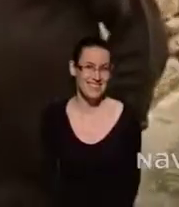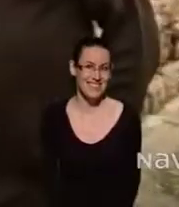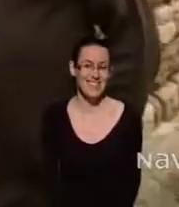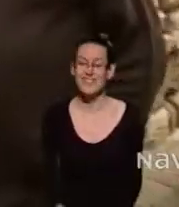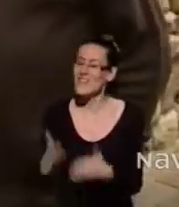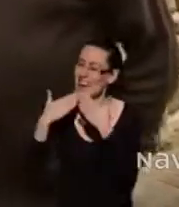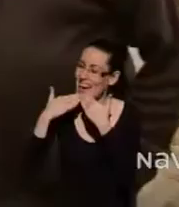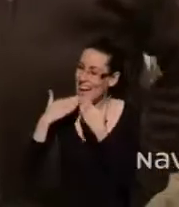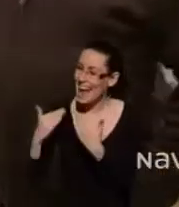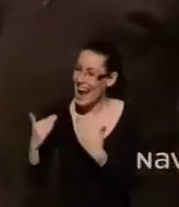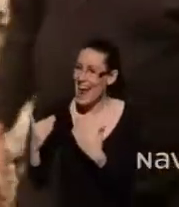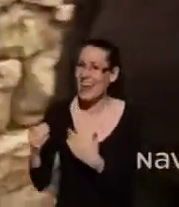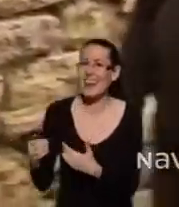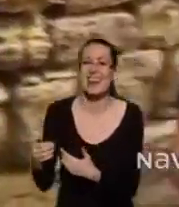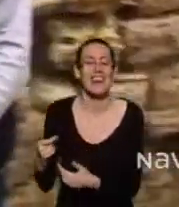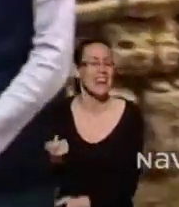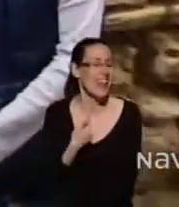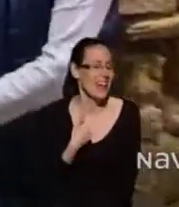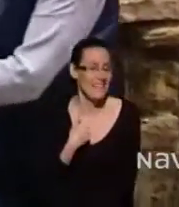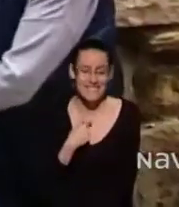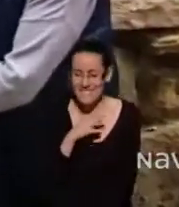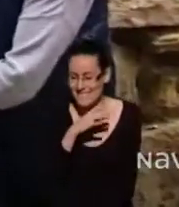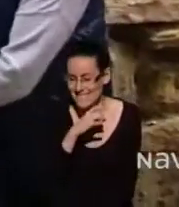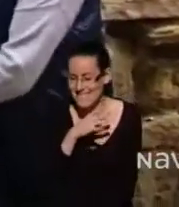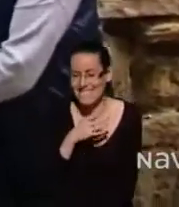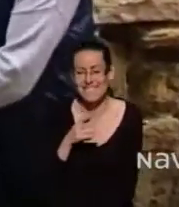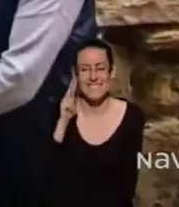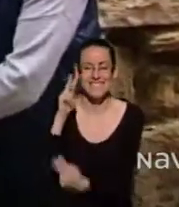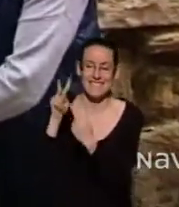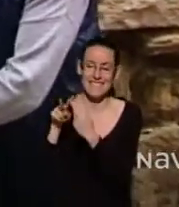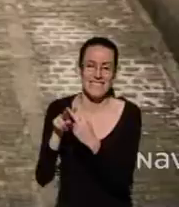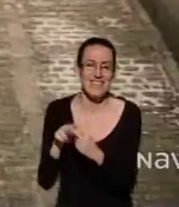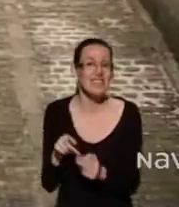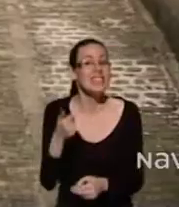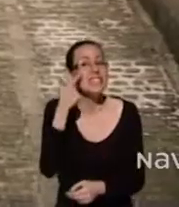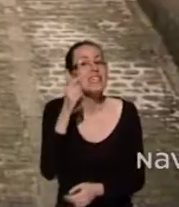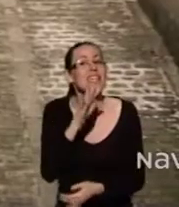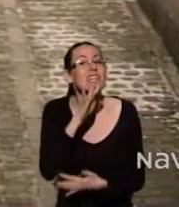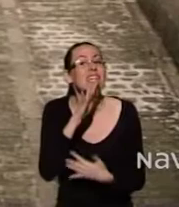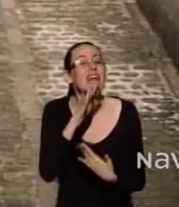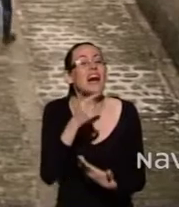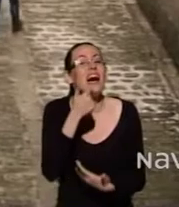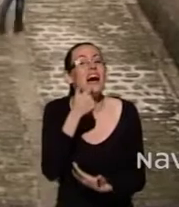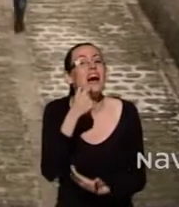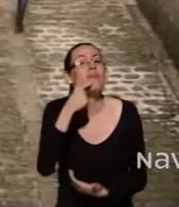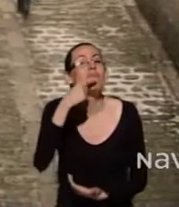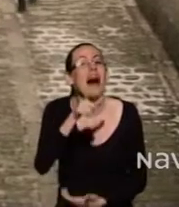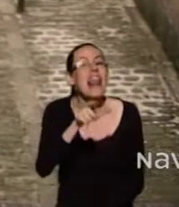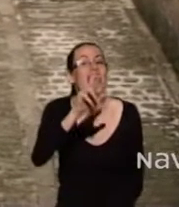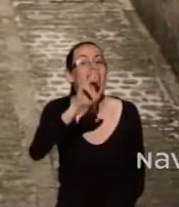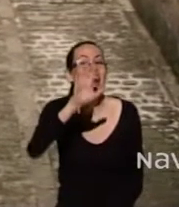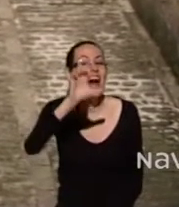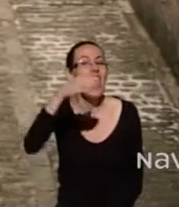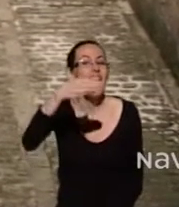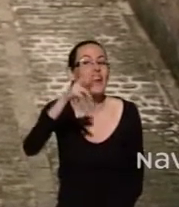Muchas gracias, me habéis hecho pasar un rato muy agradable. Gracias, Francisco. Lo que es decir rebuznar. Adiós, parranduscos, sí, que sois